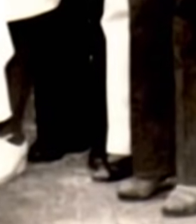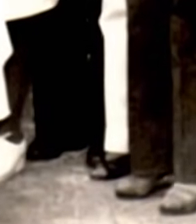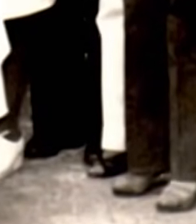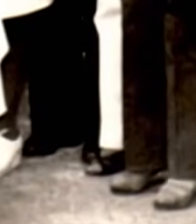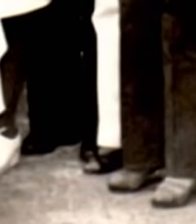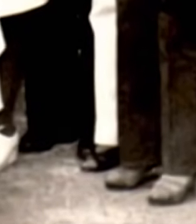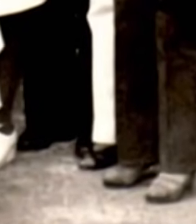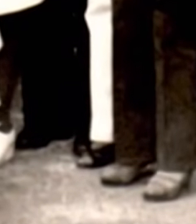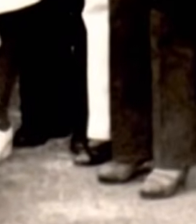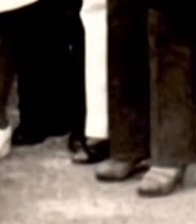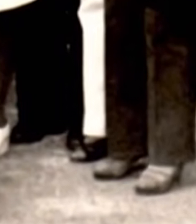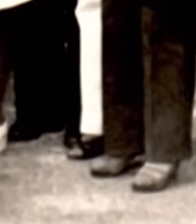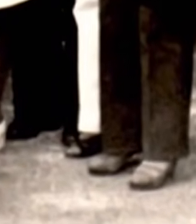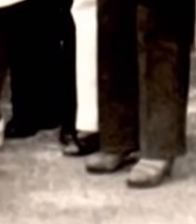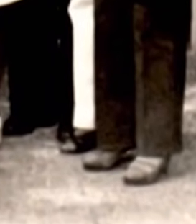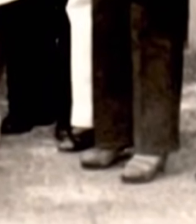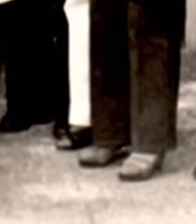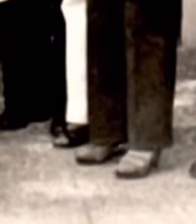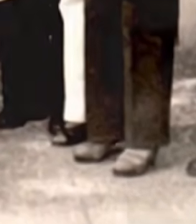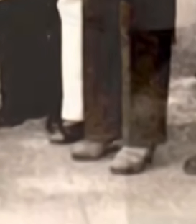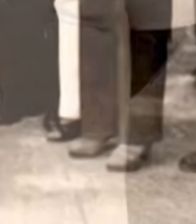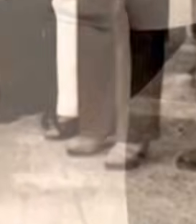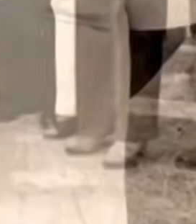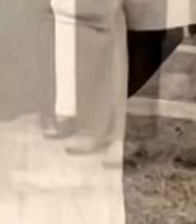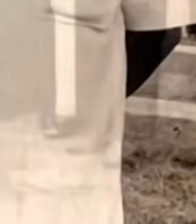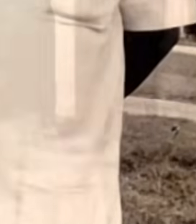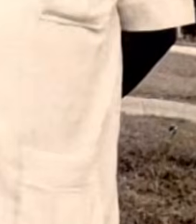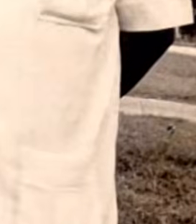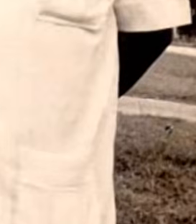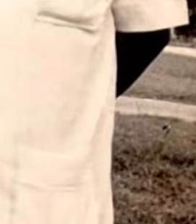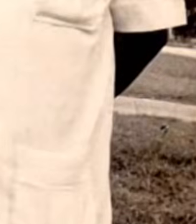convierte en milagro al barro.